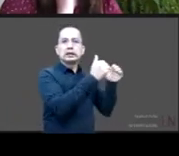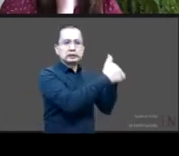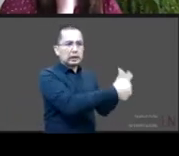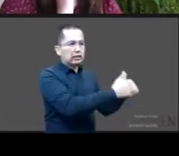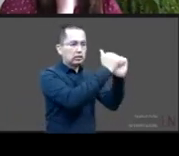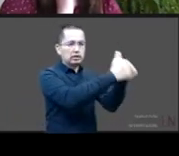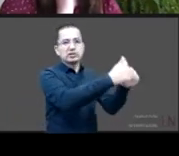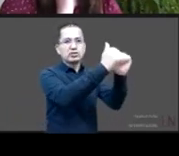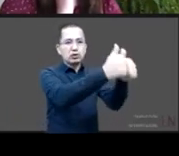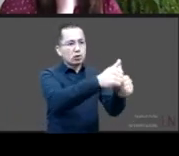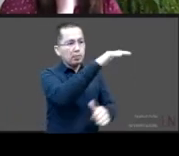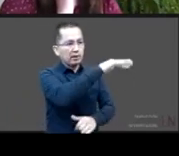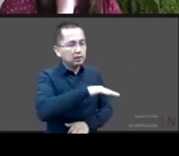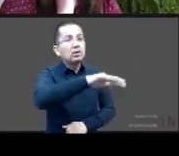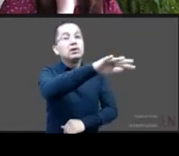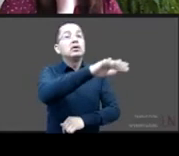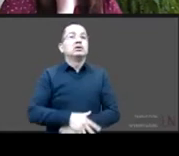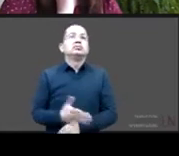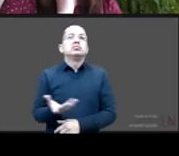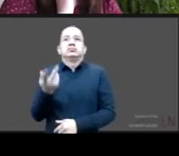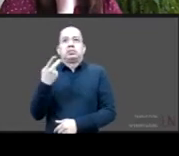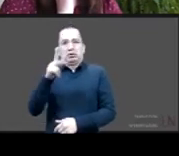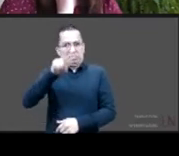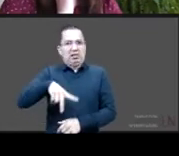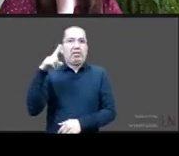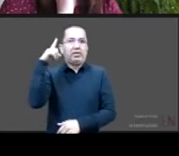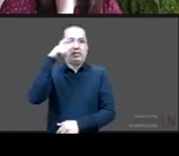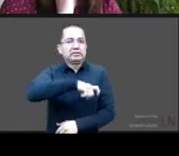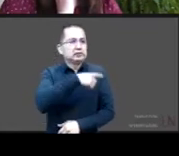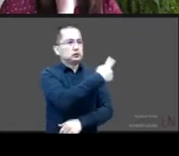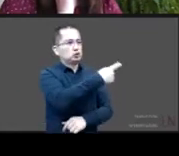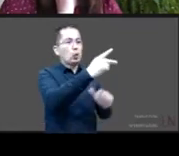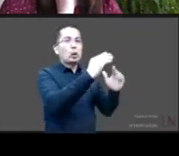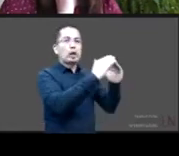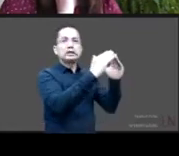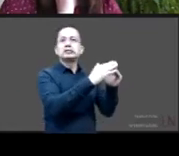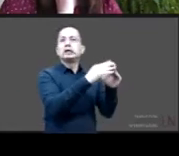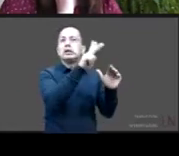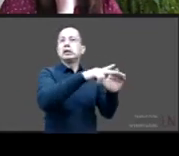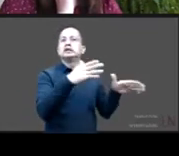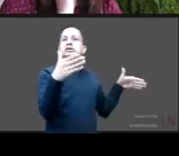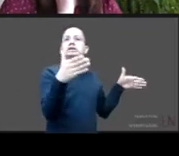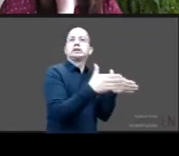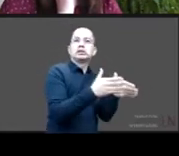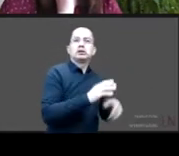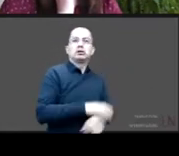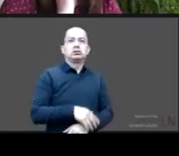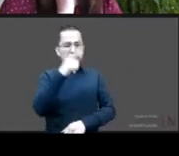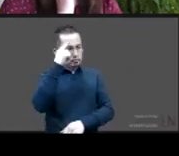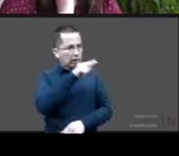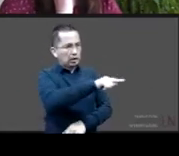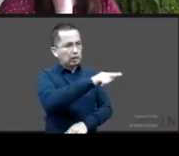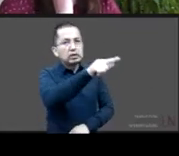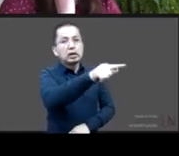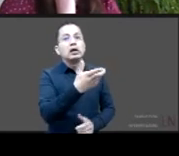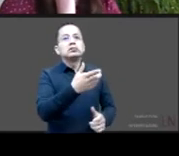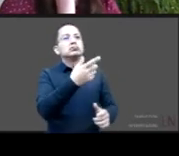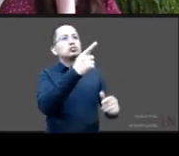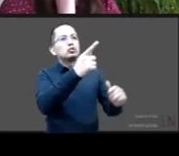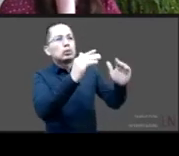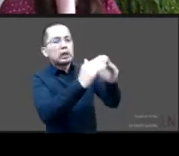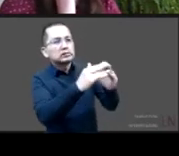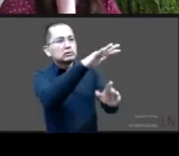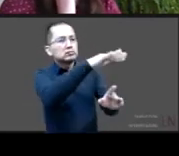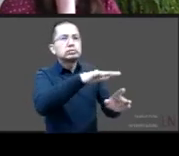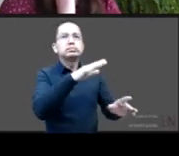casas con situaciones no fáciles de resolver sin embargo déjenme decirles en los